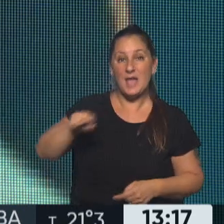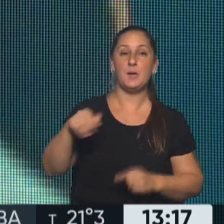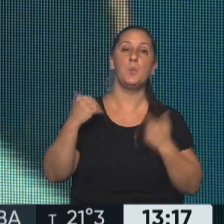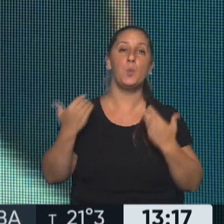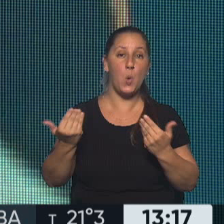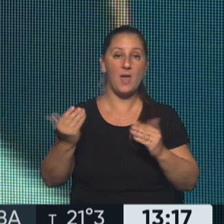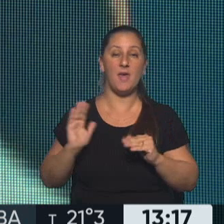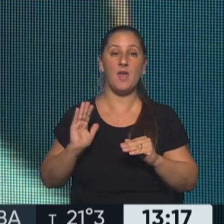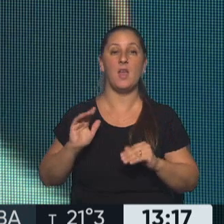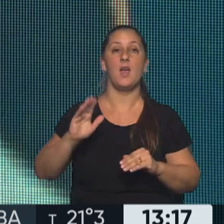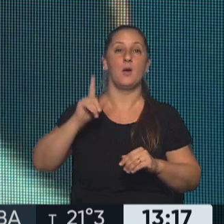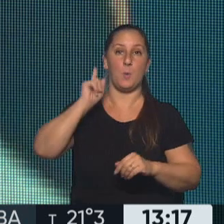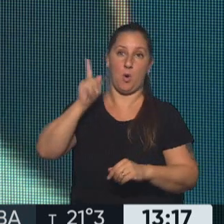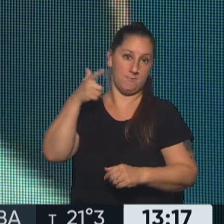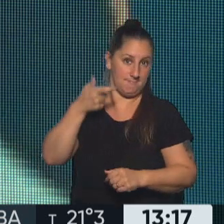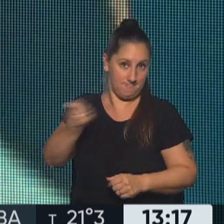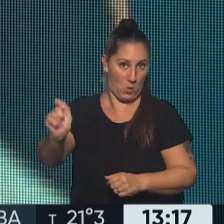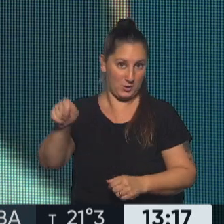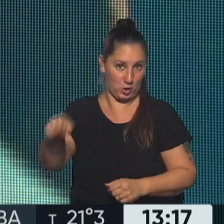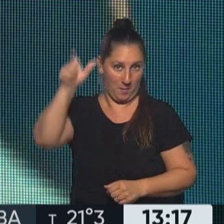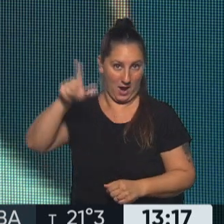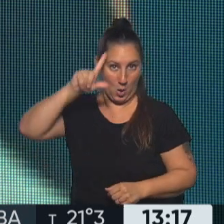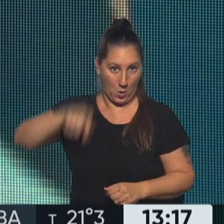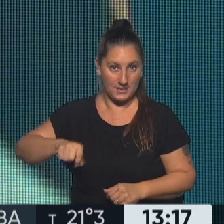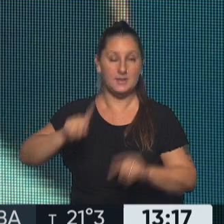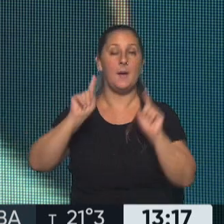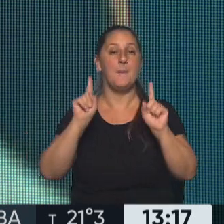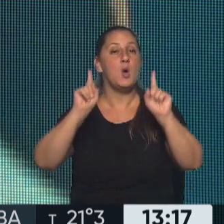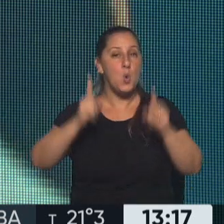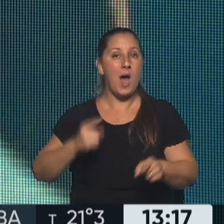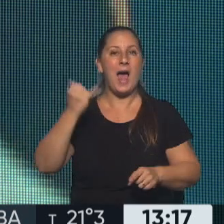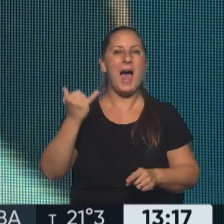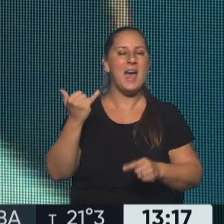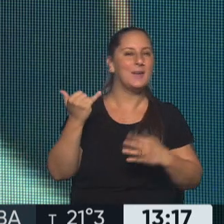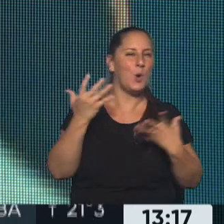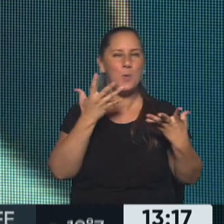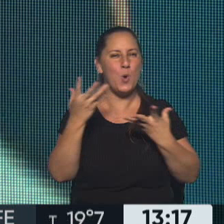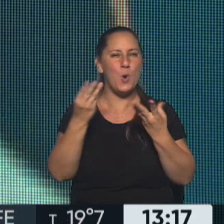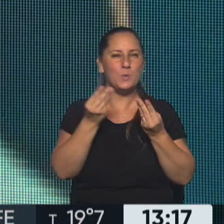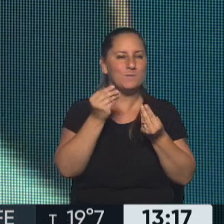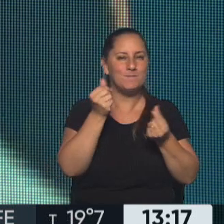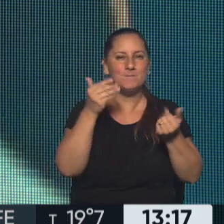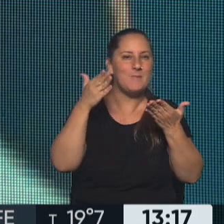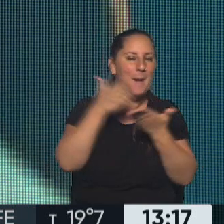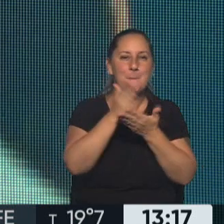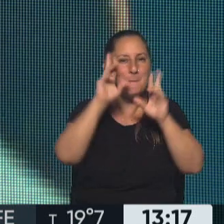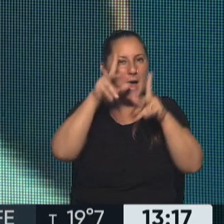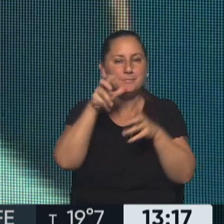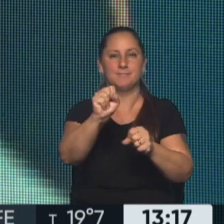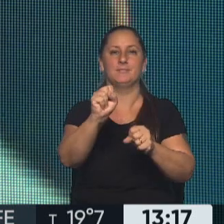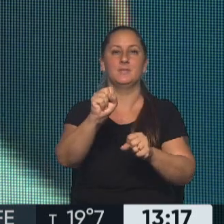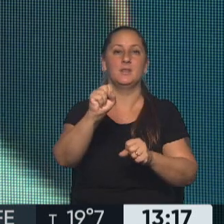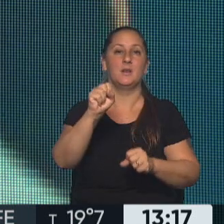el jury de enjuciamiento ahora hay una pista de sobre ella que es la pista española que es la que siguen